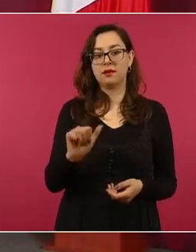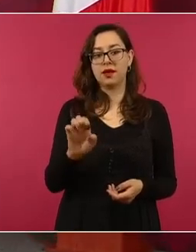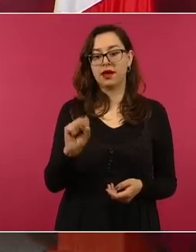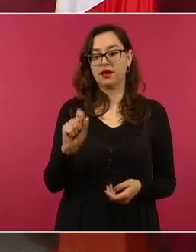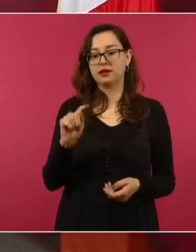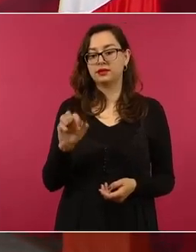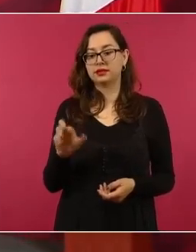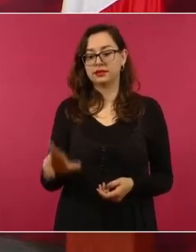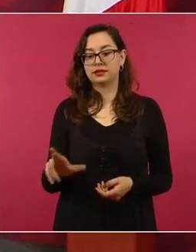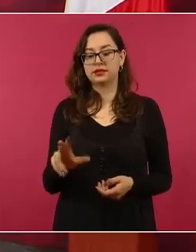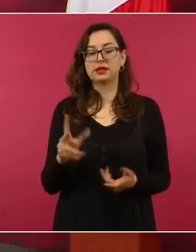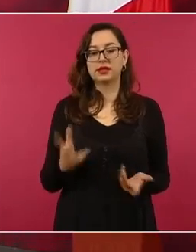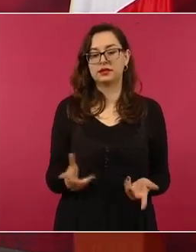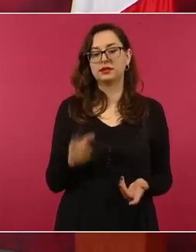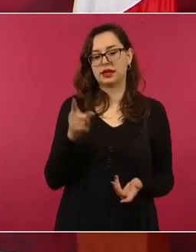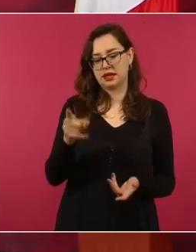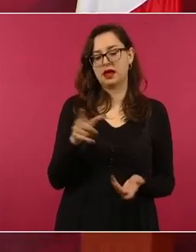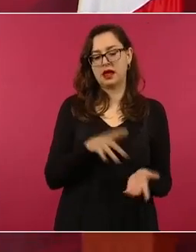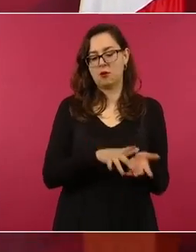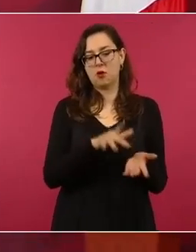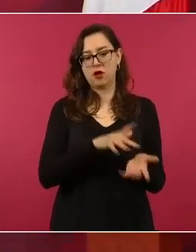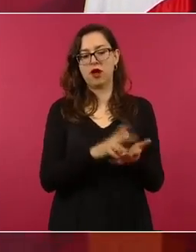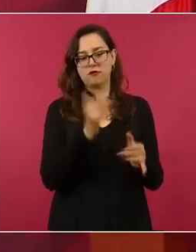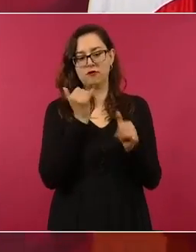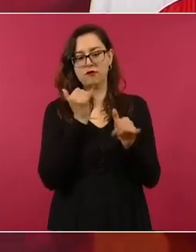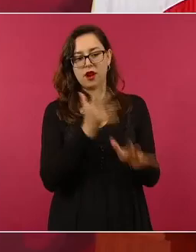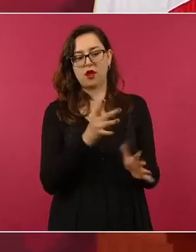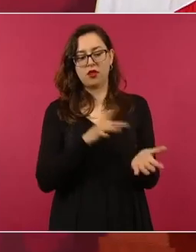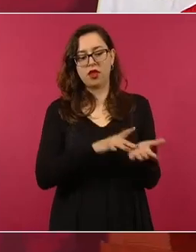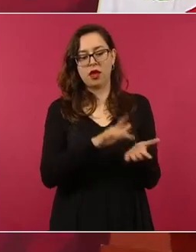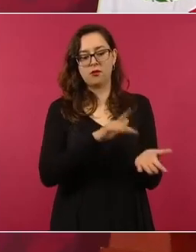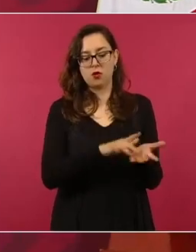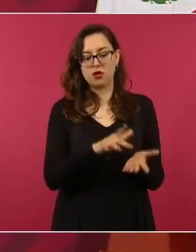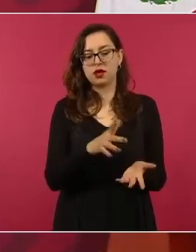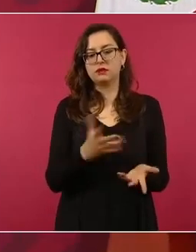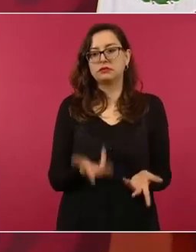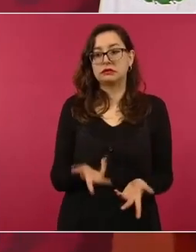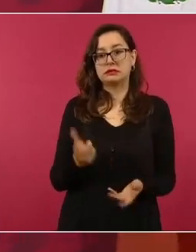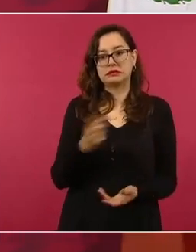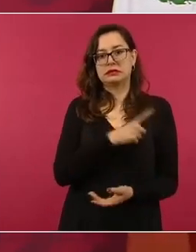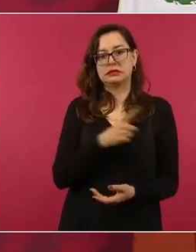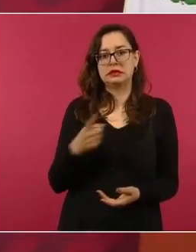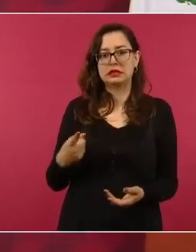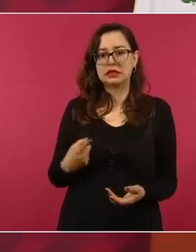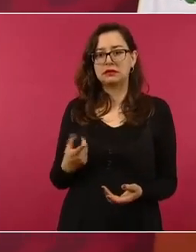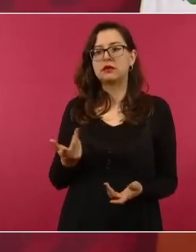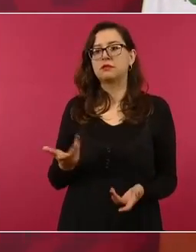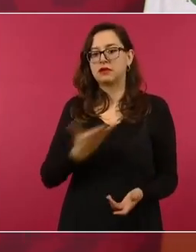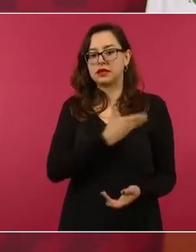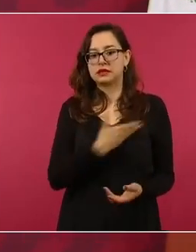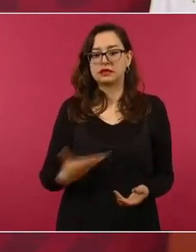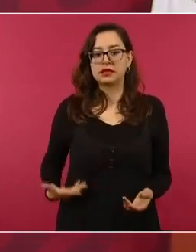por los servicios aportados, recomendó a Yunes